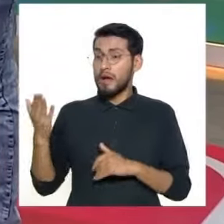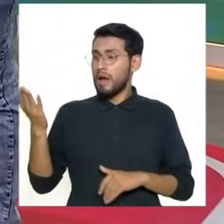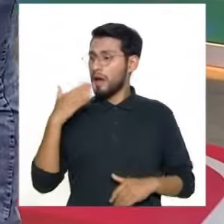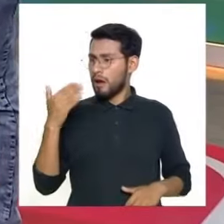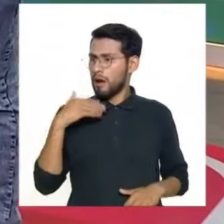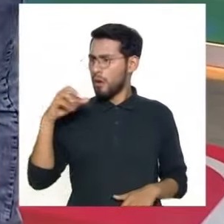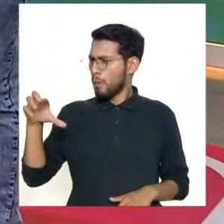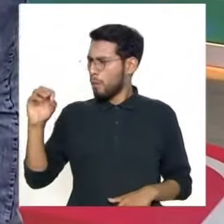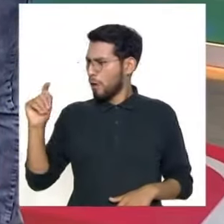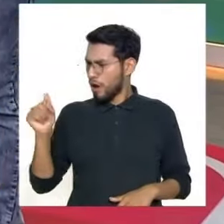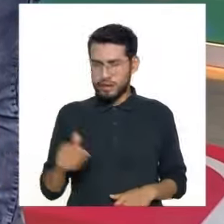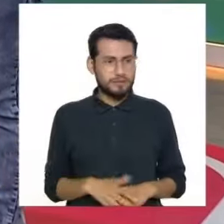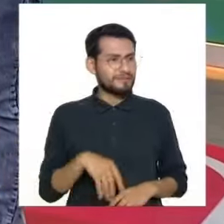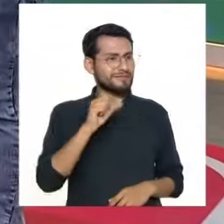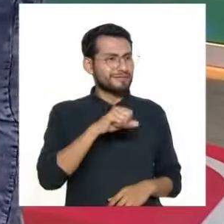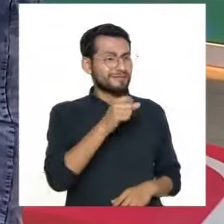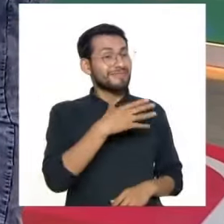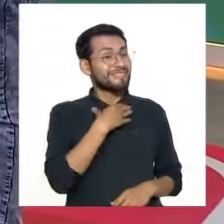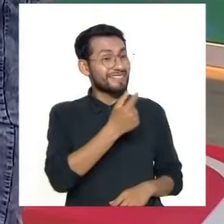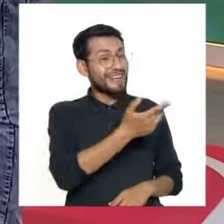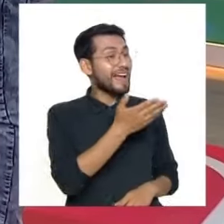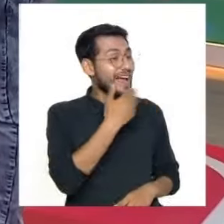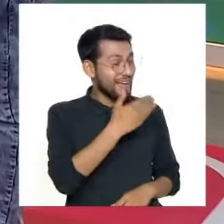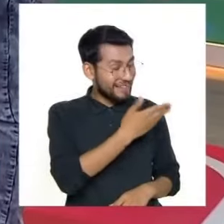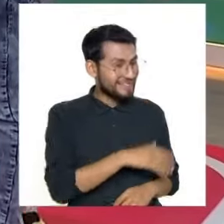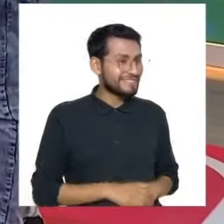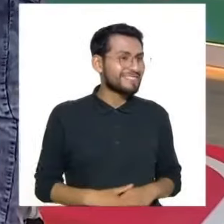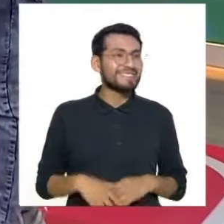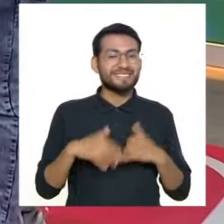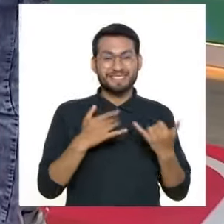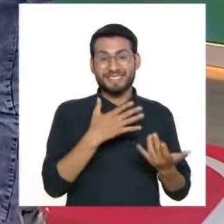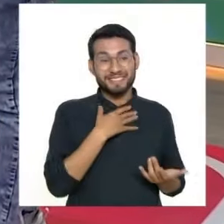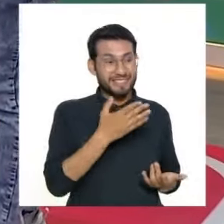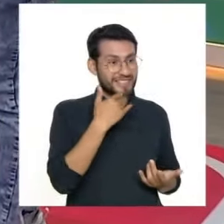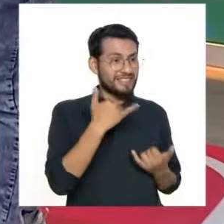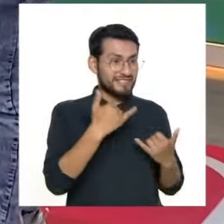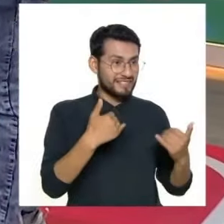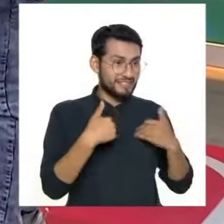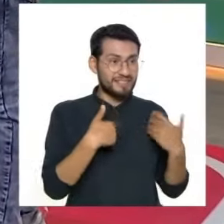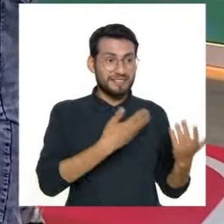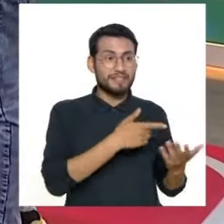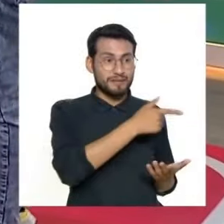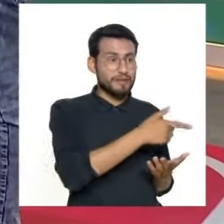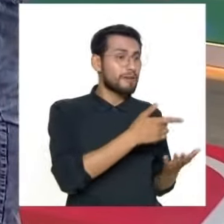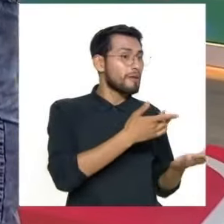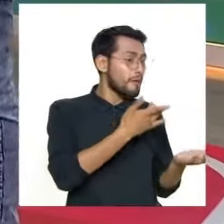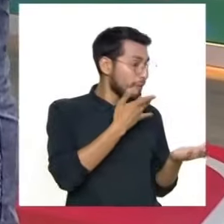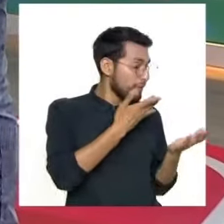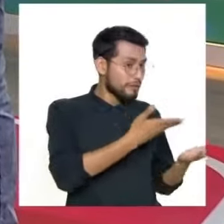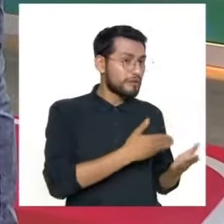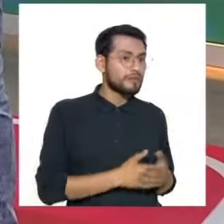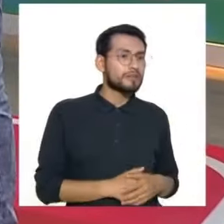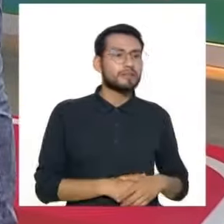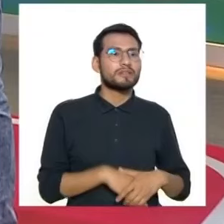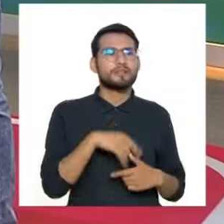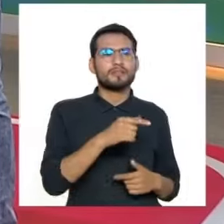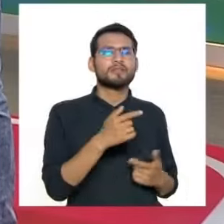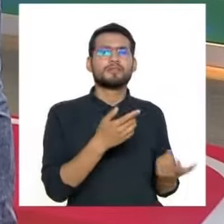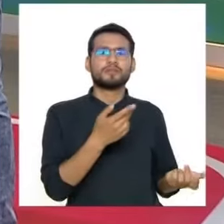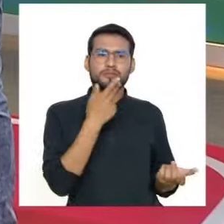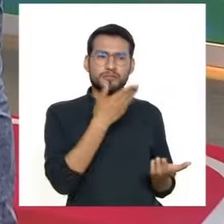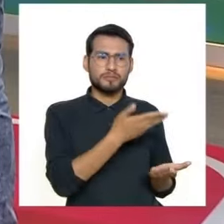de pota exactamente a ti te gusta bastante la choper y lo sé bastante Aquí tengo ese producto para que lo puedas también degustar este es el